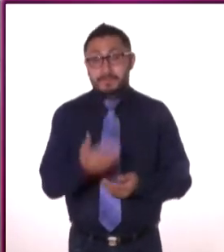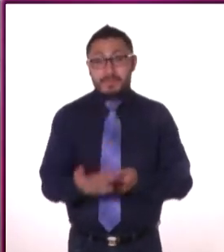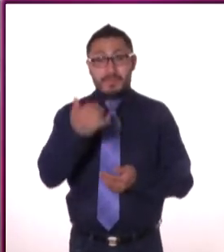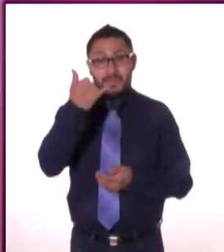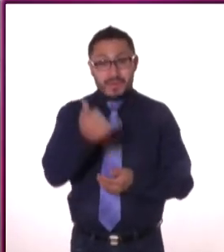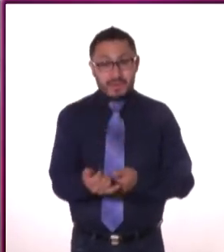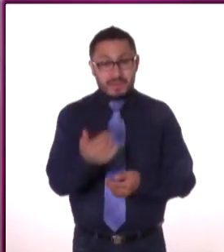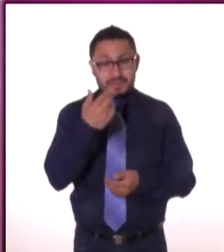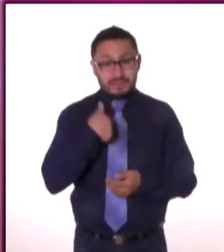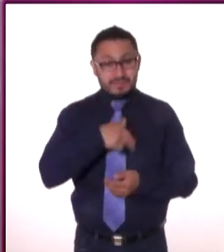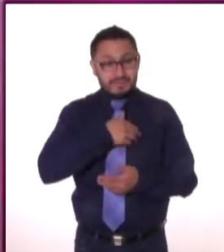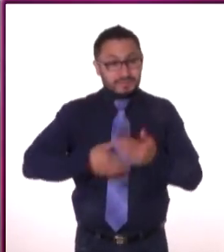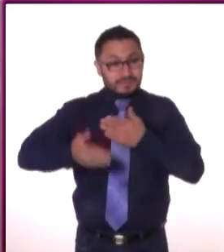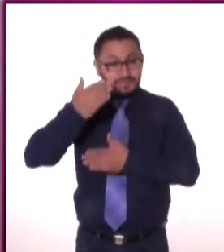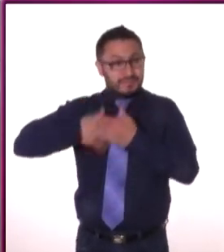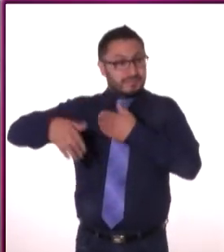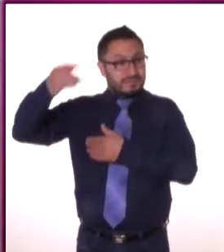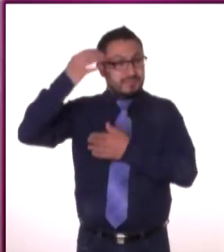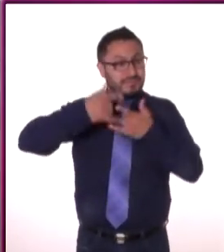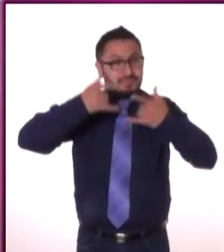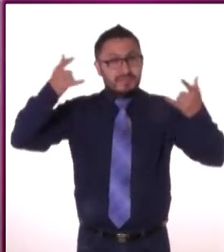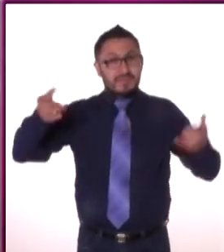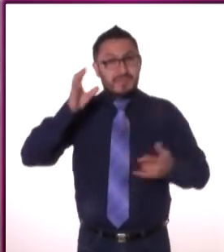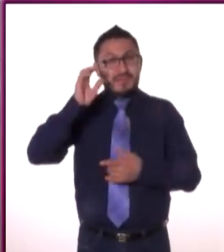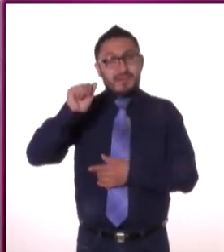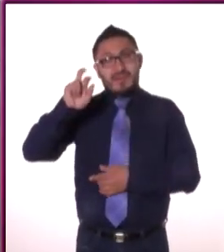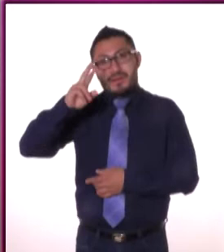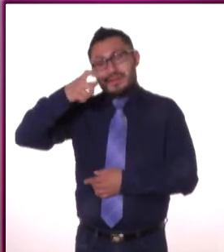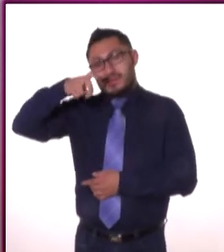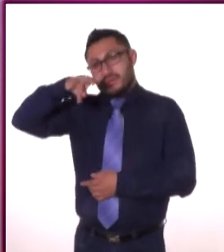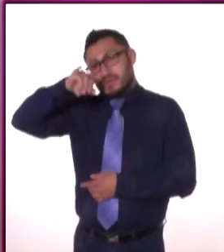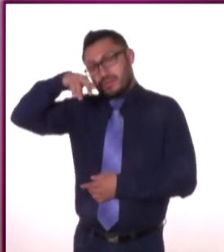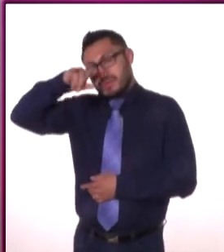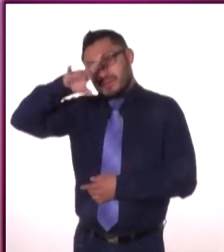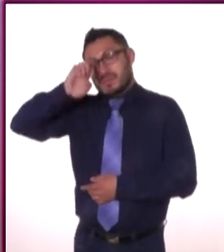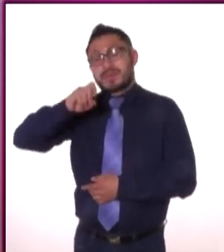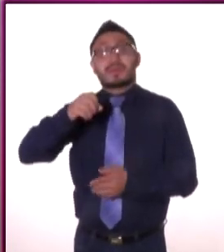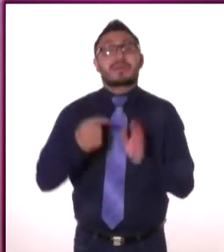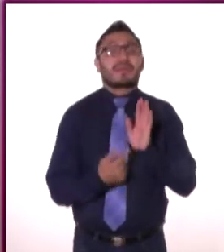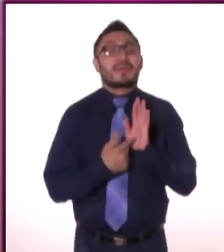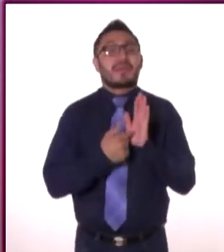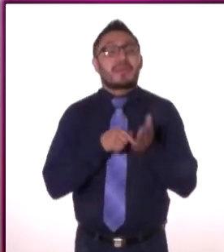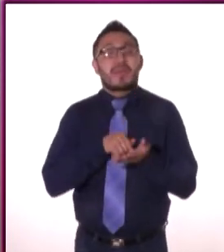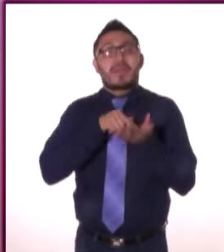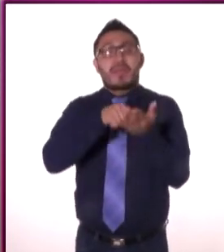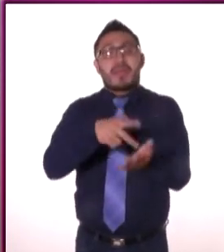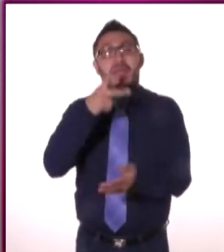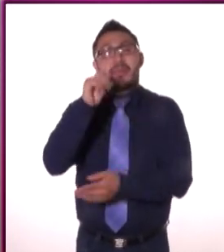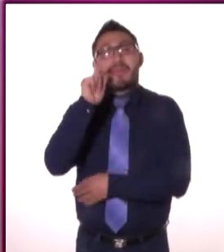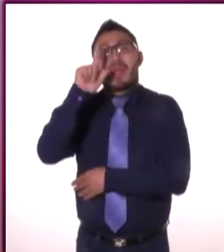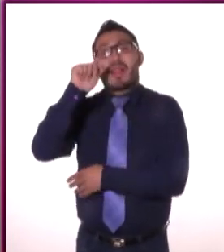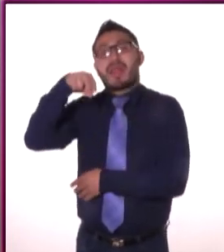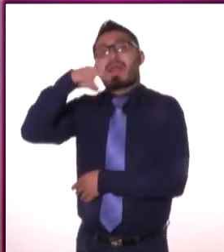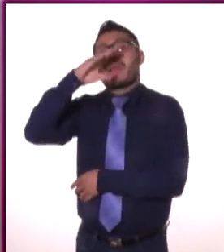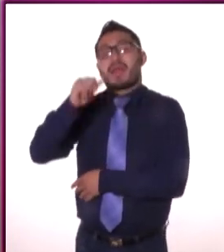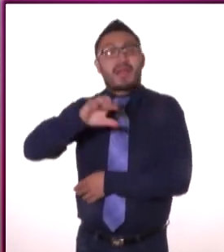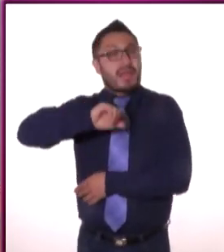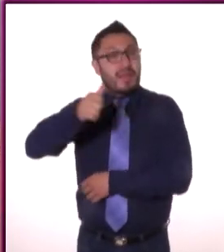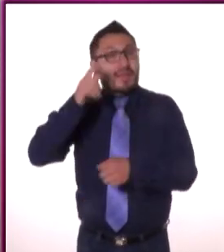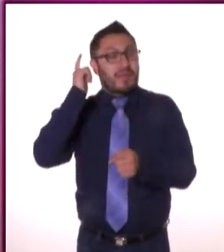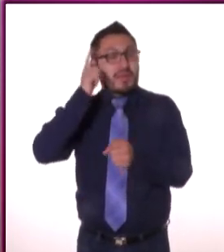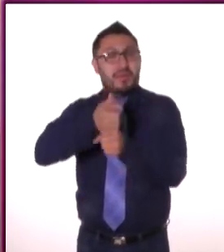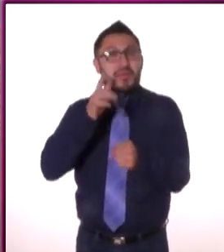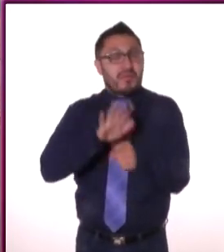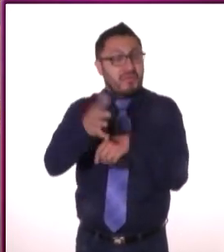bien. Y si nos vamos un poco atrás a la historia, cuando Arquímedes propuso la palanca, ¿cuáles